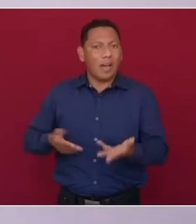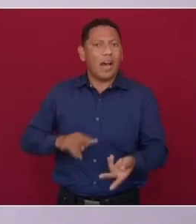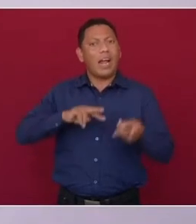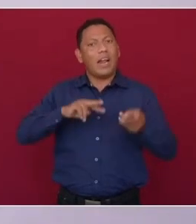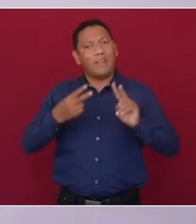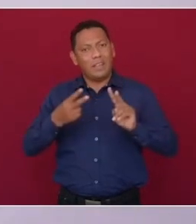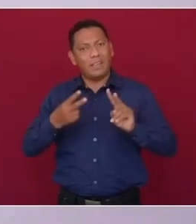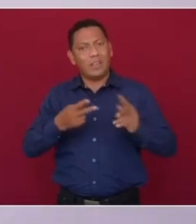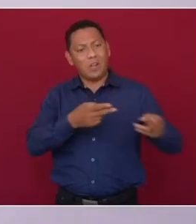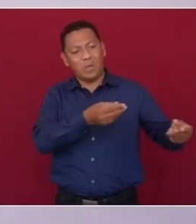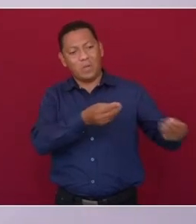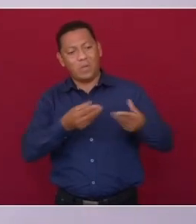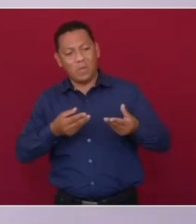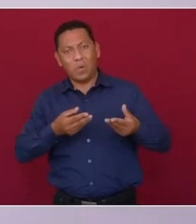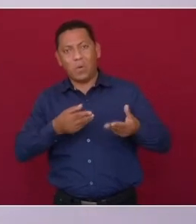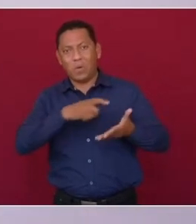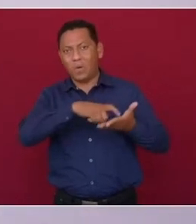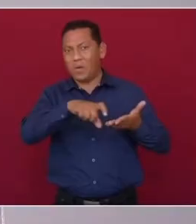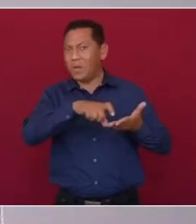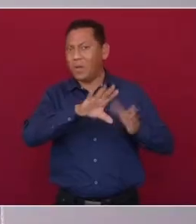el mercado interno.